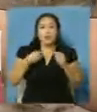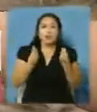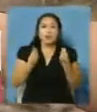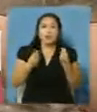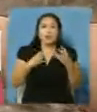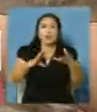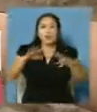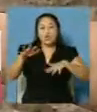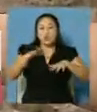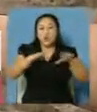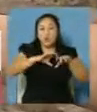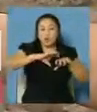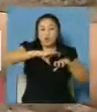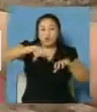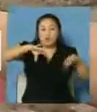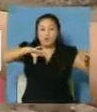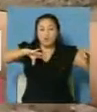complementando todo un sistema.